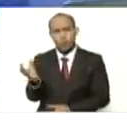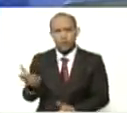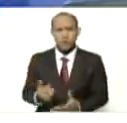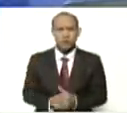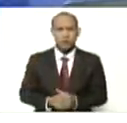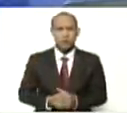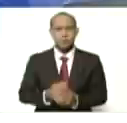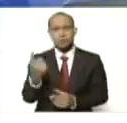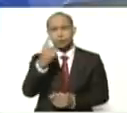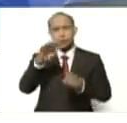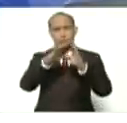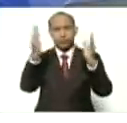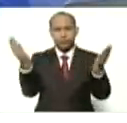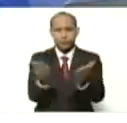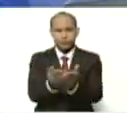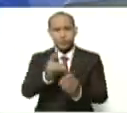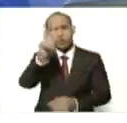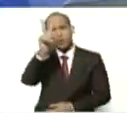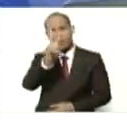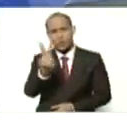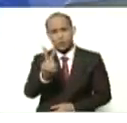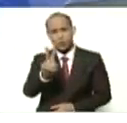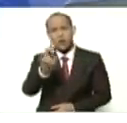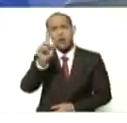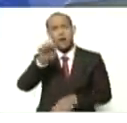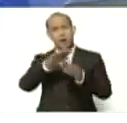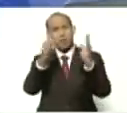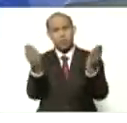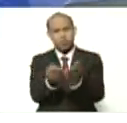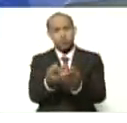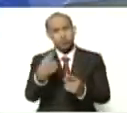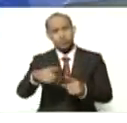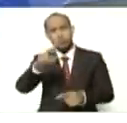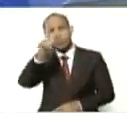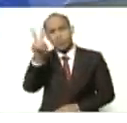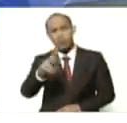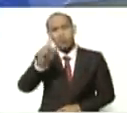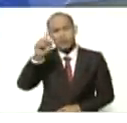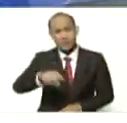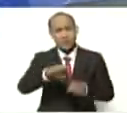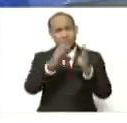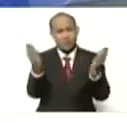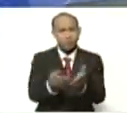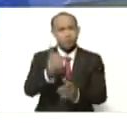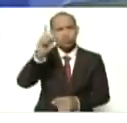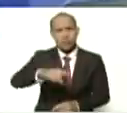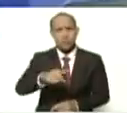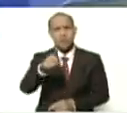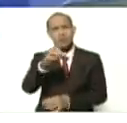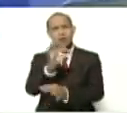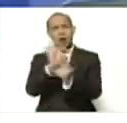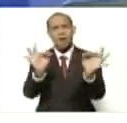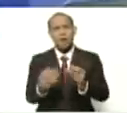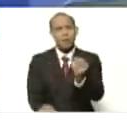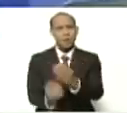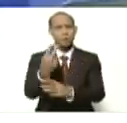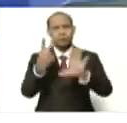en el mundo entero por eso nosotros creamos el método 77